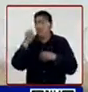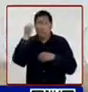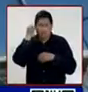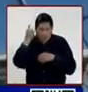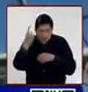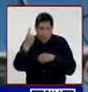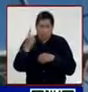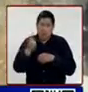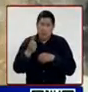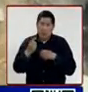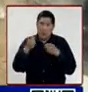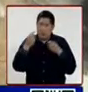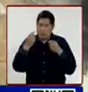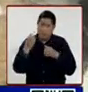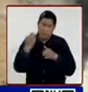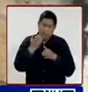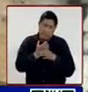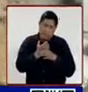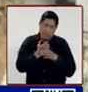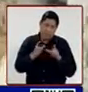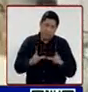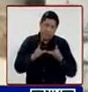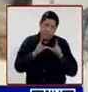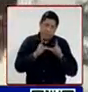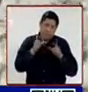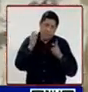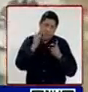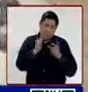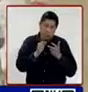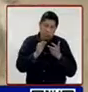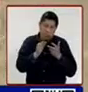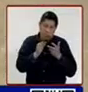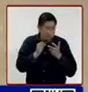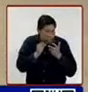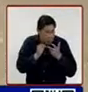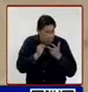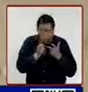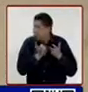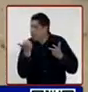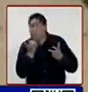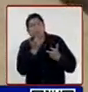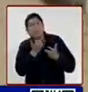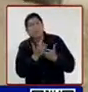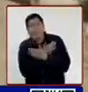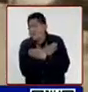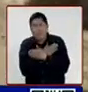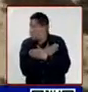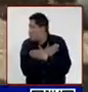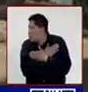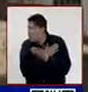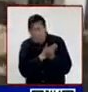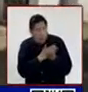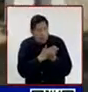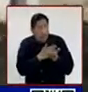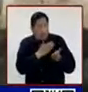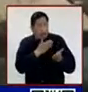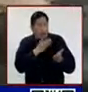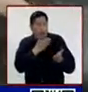entendido que por las acreditaciones que necesita este hospital como tercer nivel no puede haber un cementerio al lado